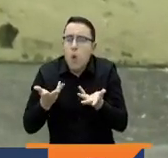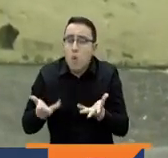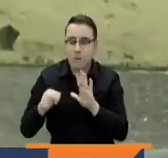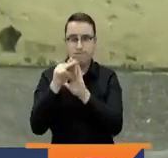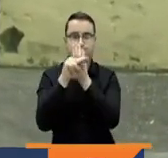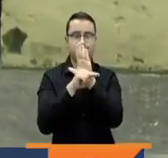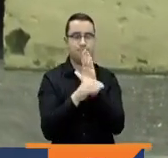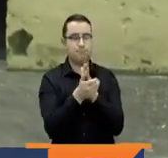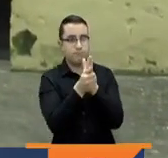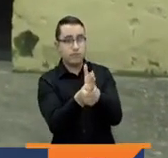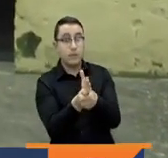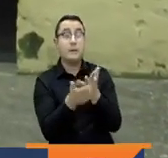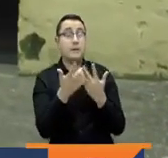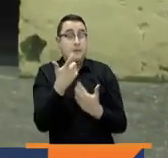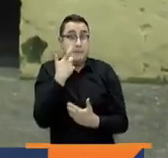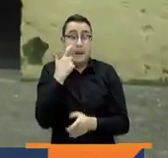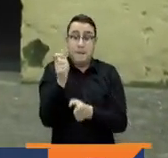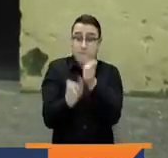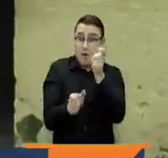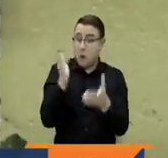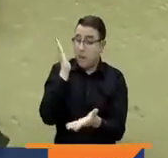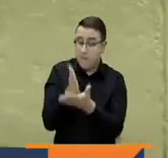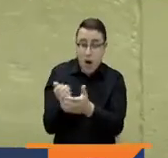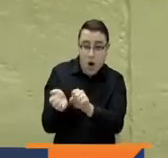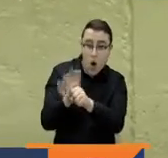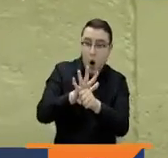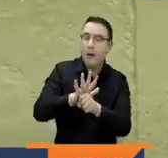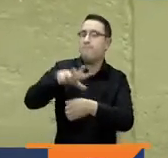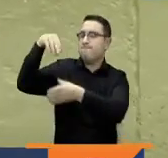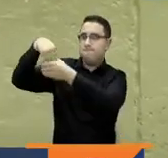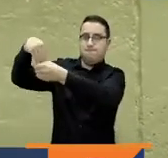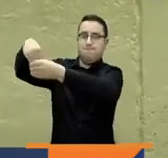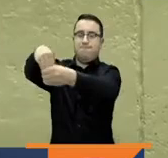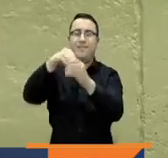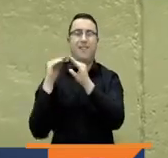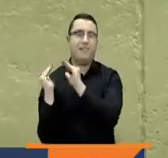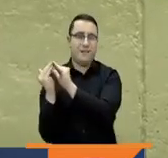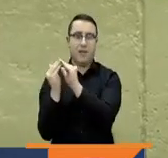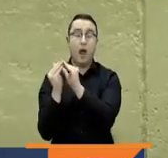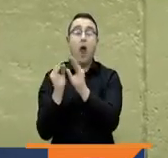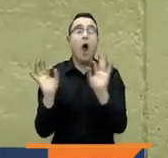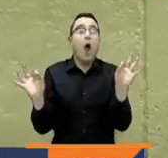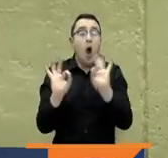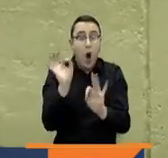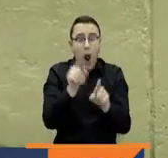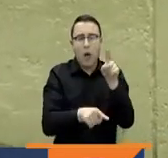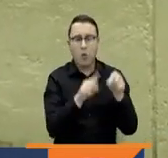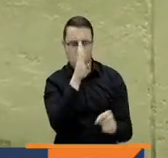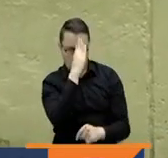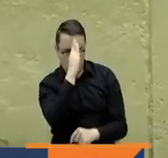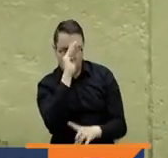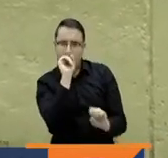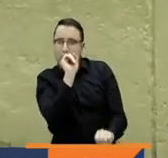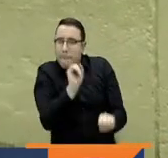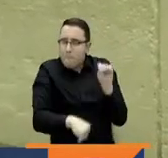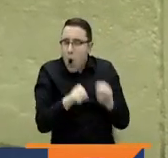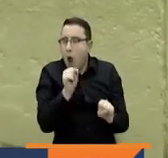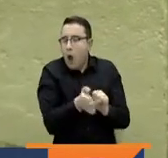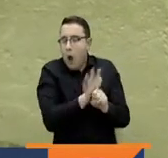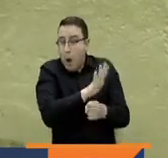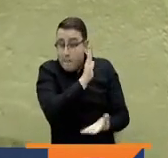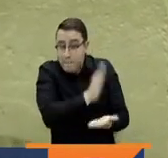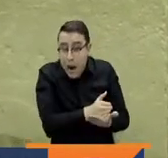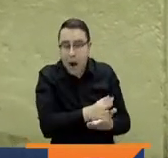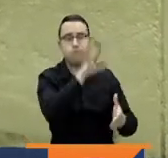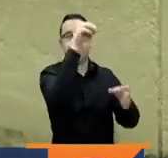aislado tanto al personal educativo como a los estudiantes que pueden ser sospechosos o que han resultado contagiados con este virus del COVID-19.